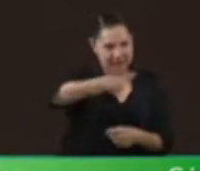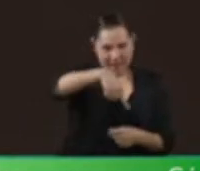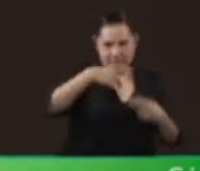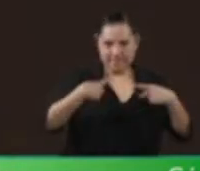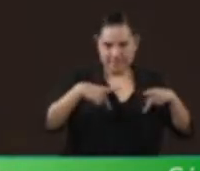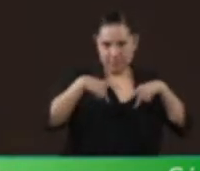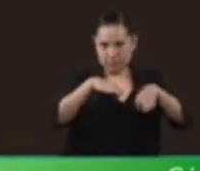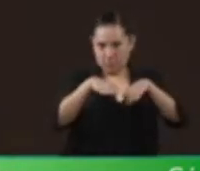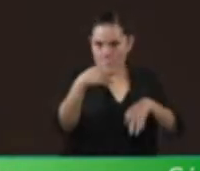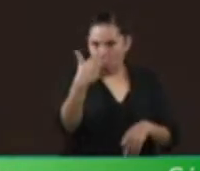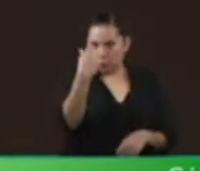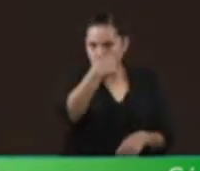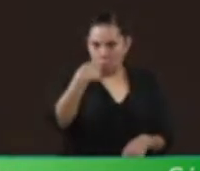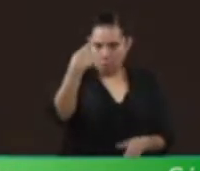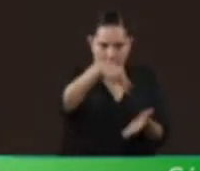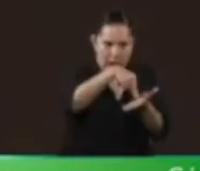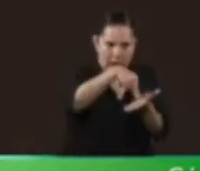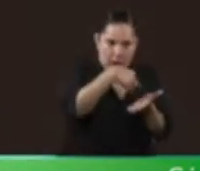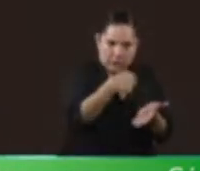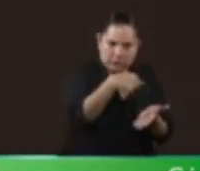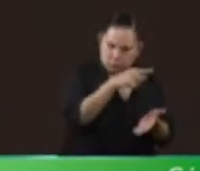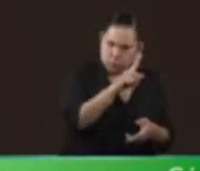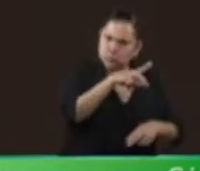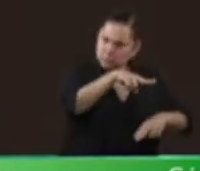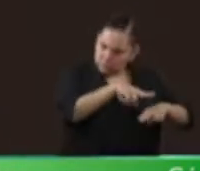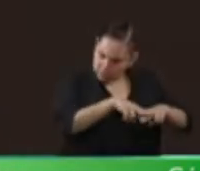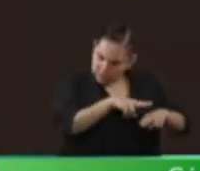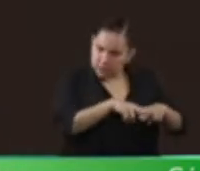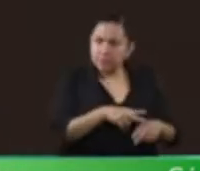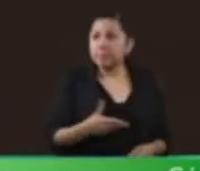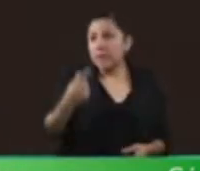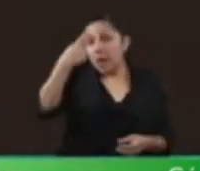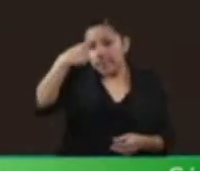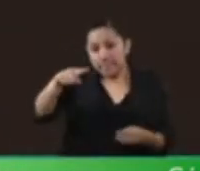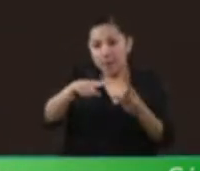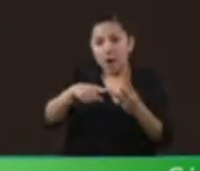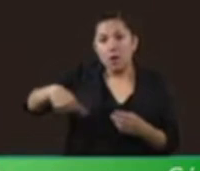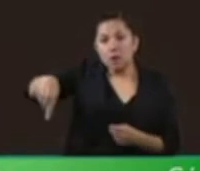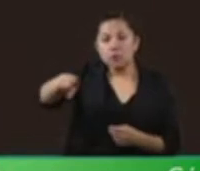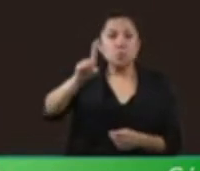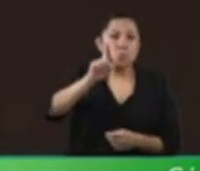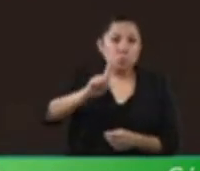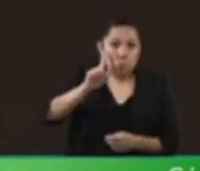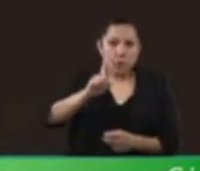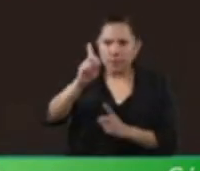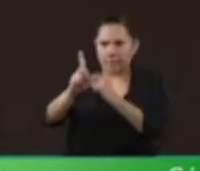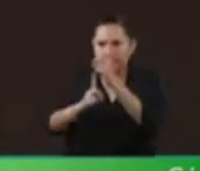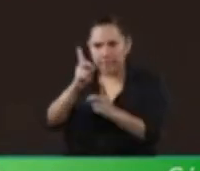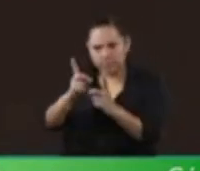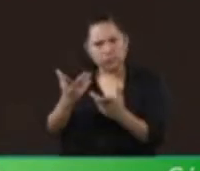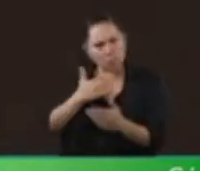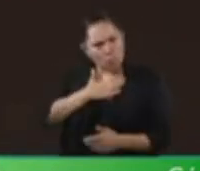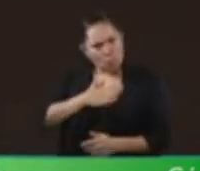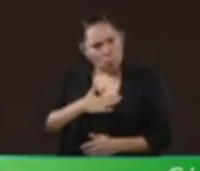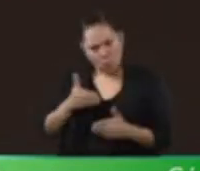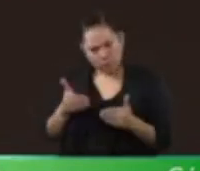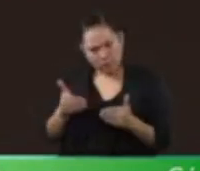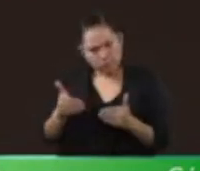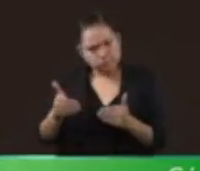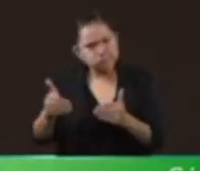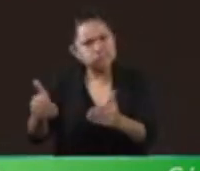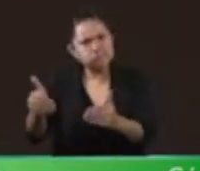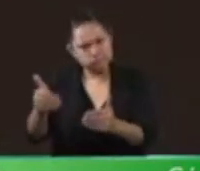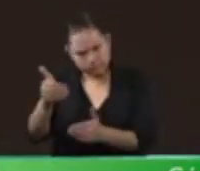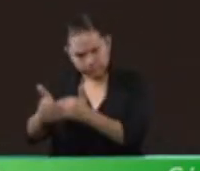a un piso mínimo para las mujeres en el deporte, a la lactancia extendida para que tengan un